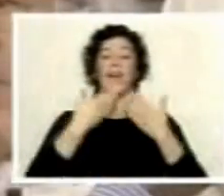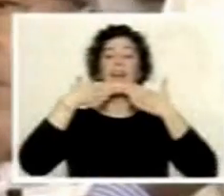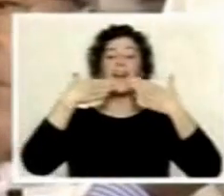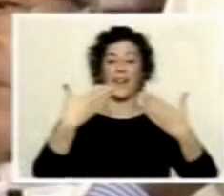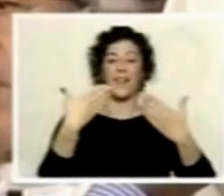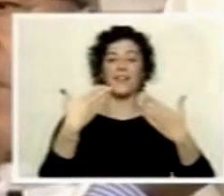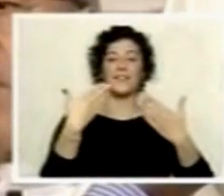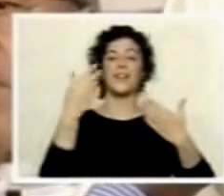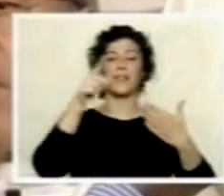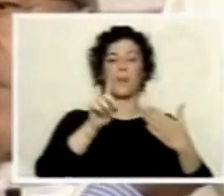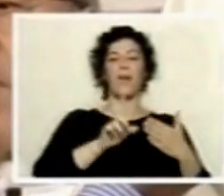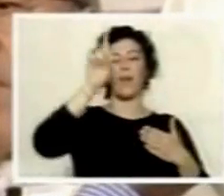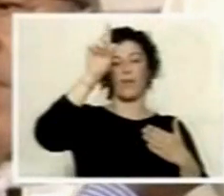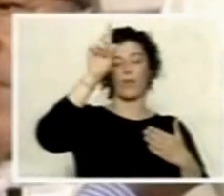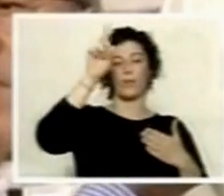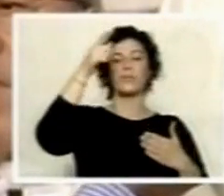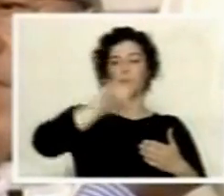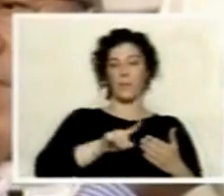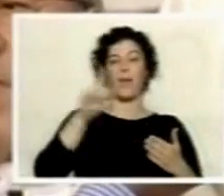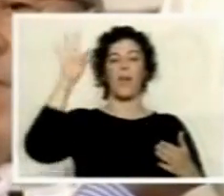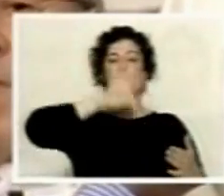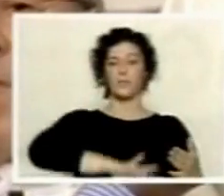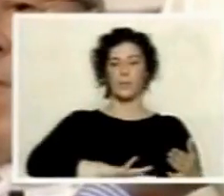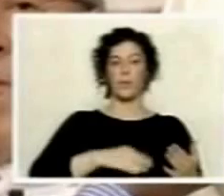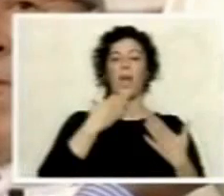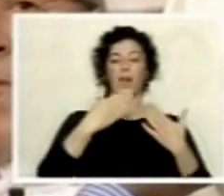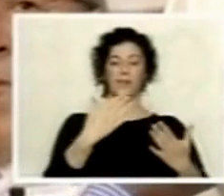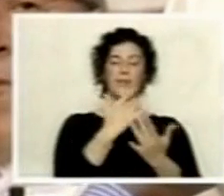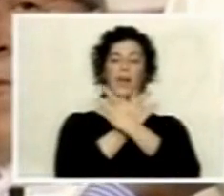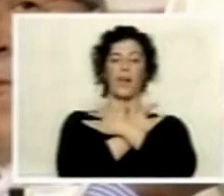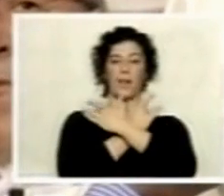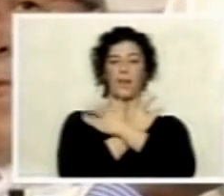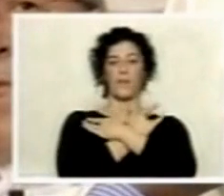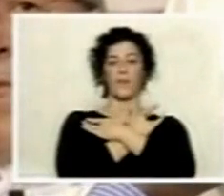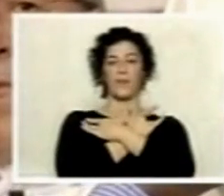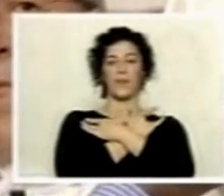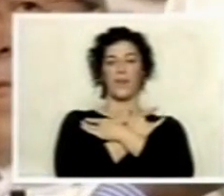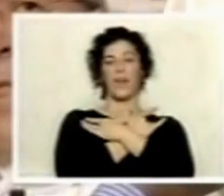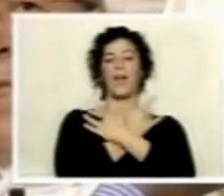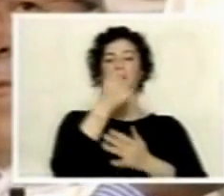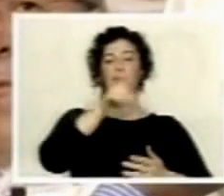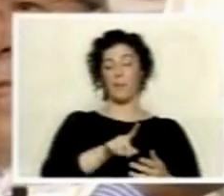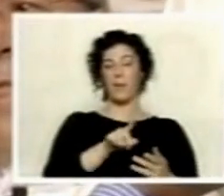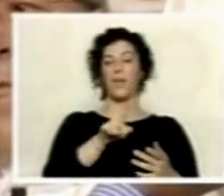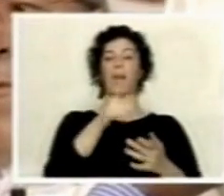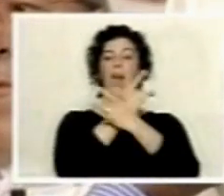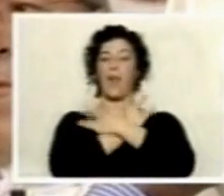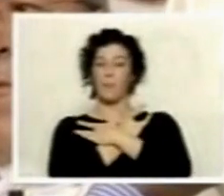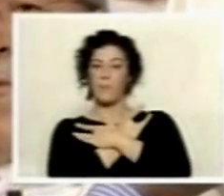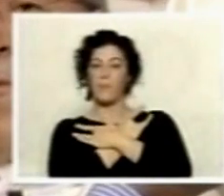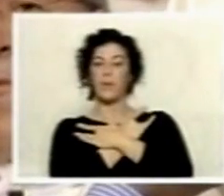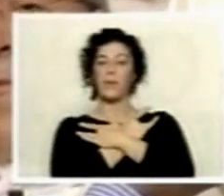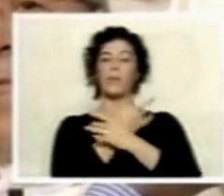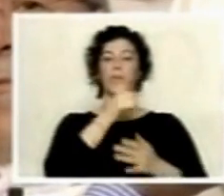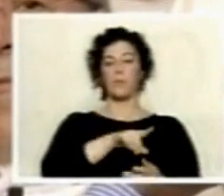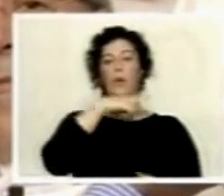Gracias ante todo a Dios, Padre, Hijo y Espíritu. Gracias a la Virgen María, en sus advocaciones de Nuestra Señora del Pino, de Nuestra Señora